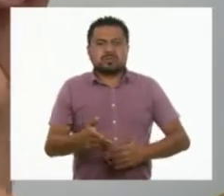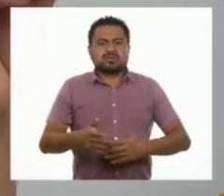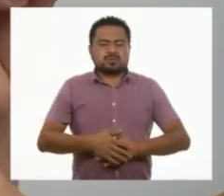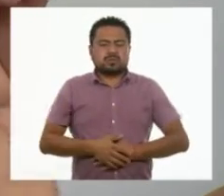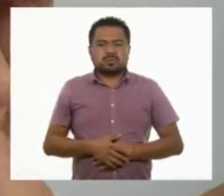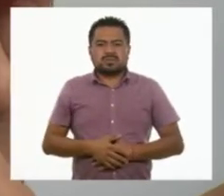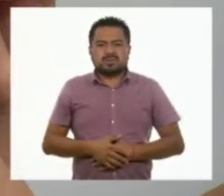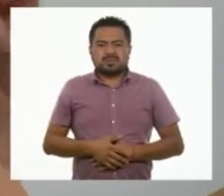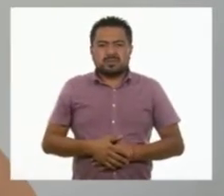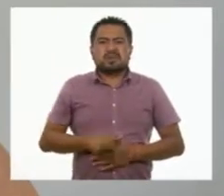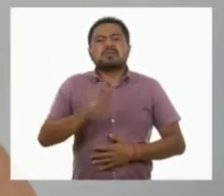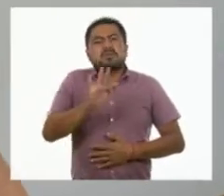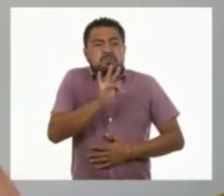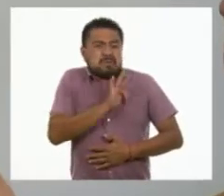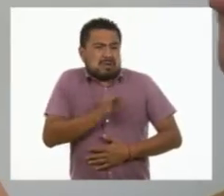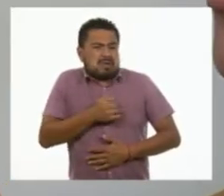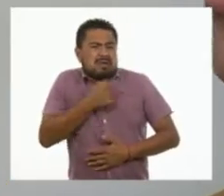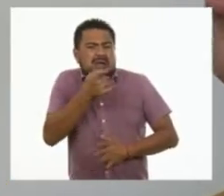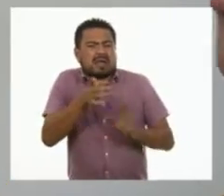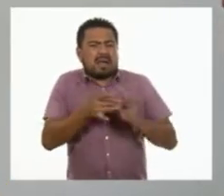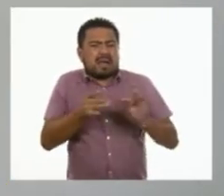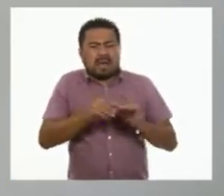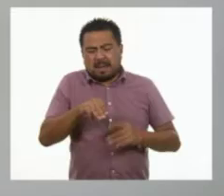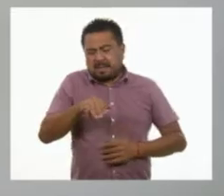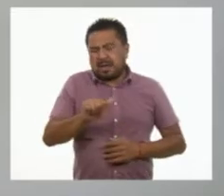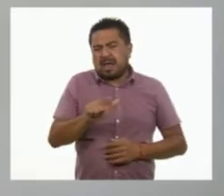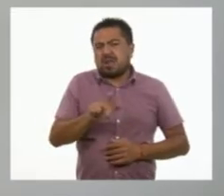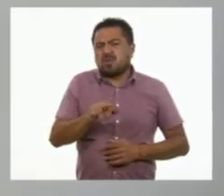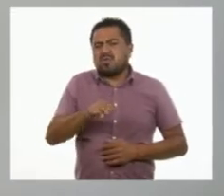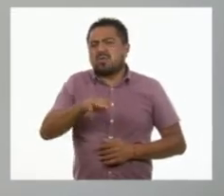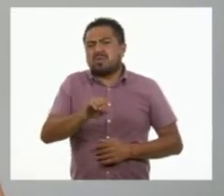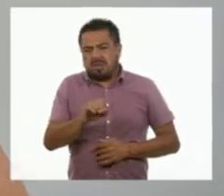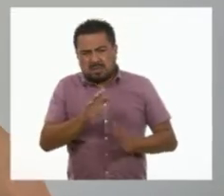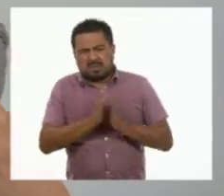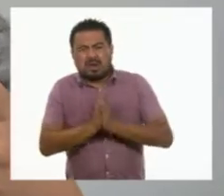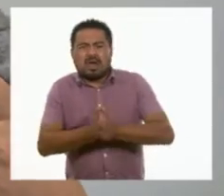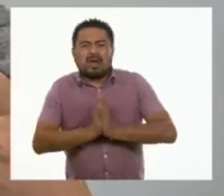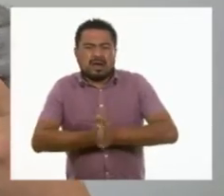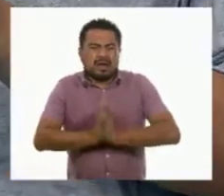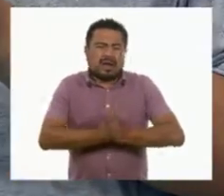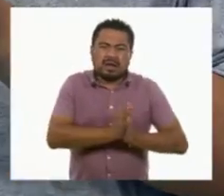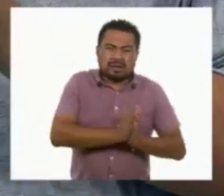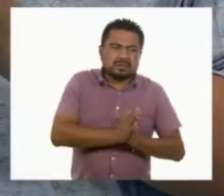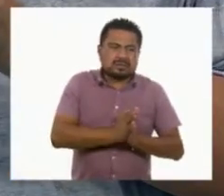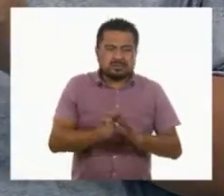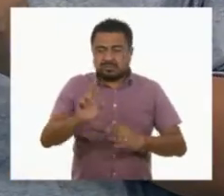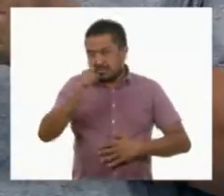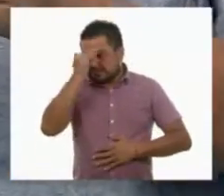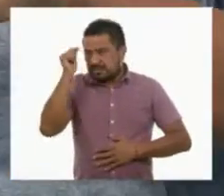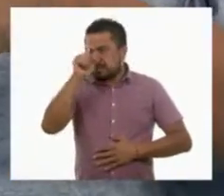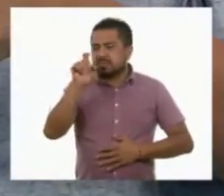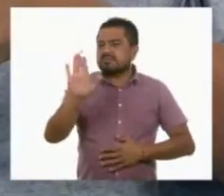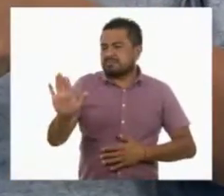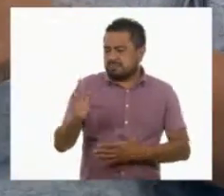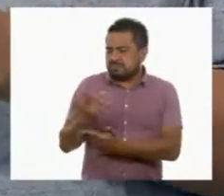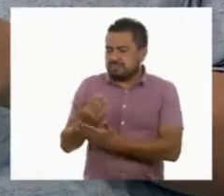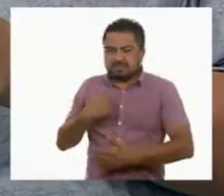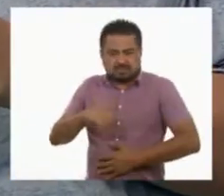Ay, ¿te puedo decir mal humo por una última vez? No lo sé, déjame